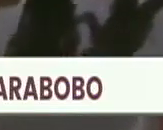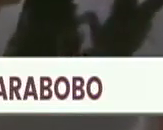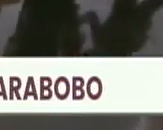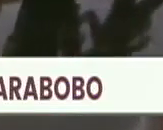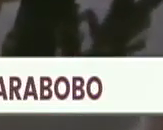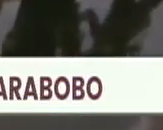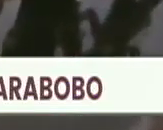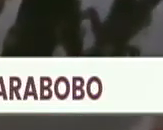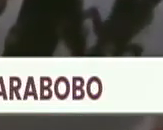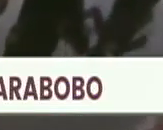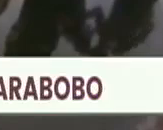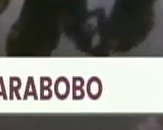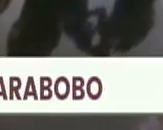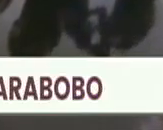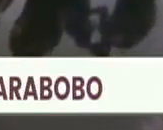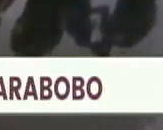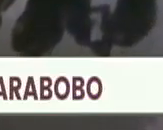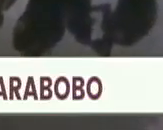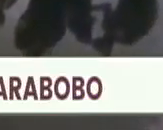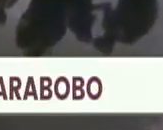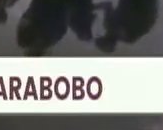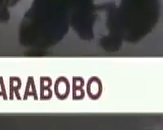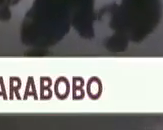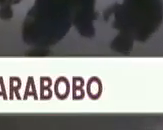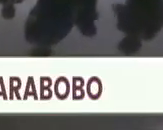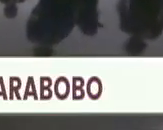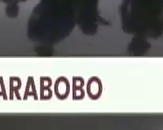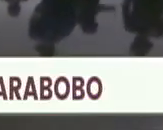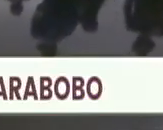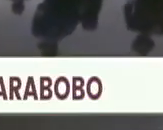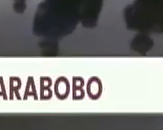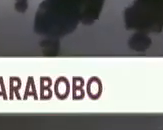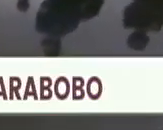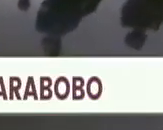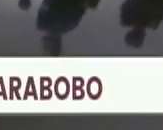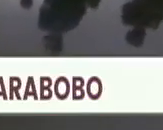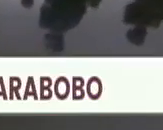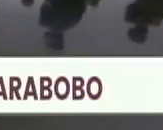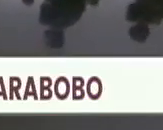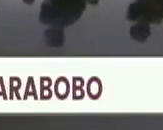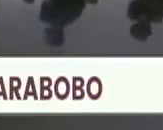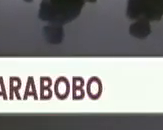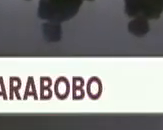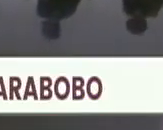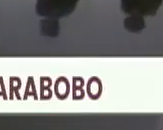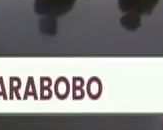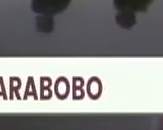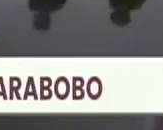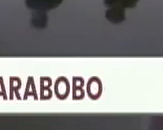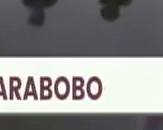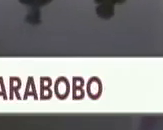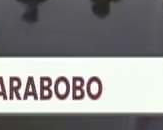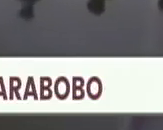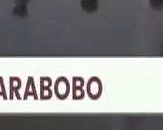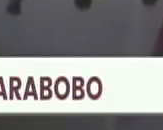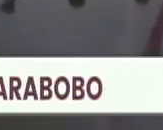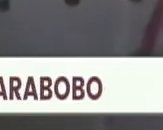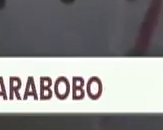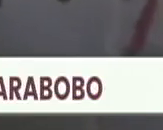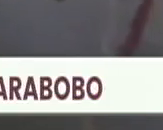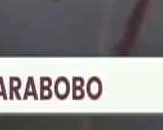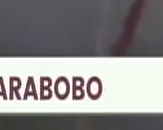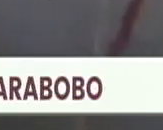dominio de la corona española sobre el territorio venezolano. Ustedes, muy buenas tardes. En nombre del